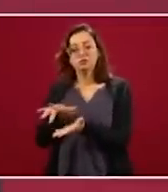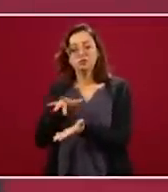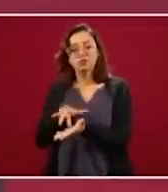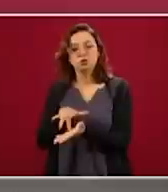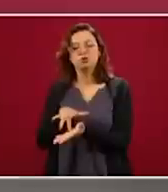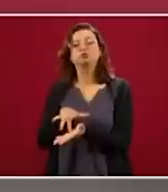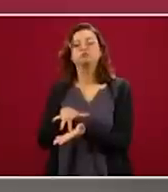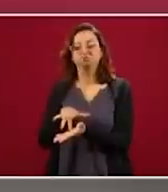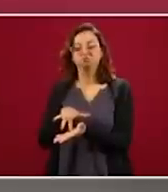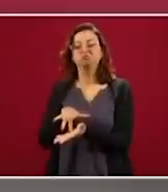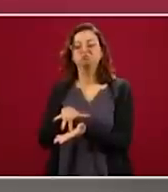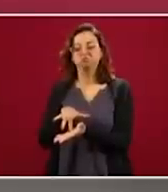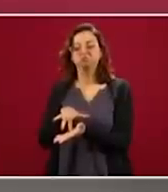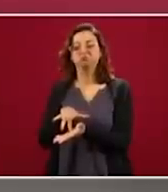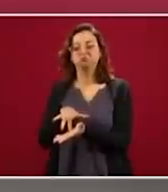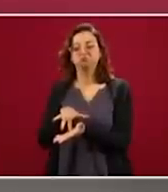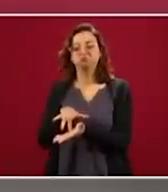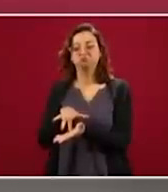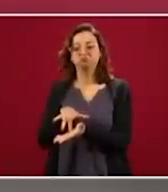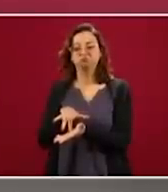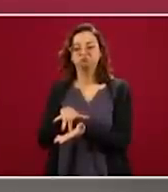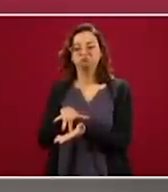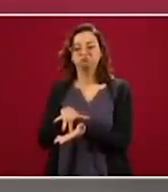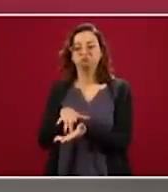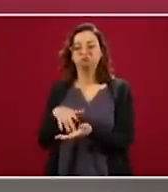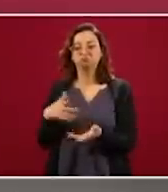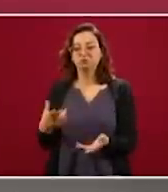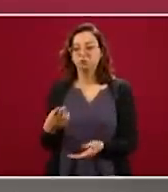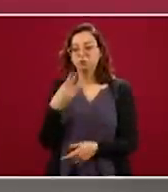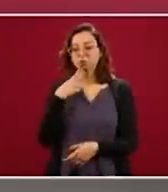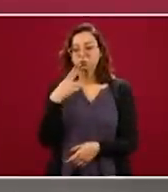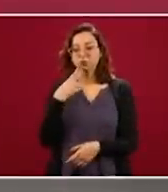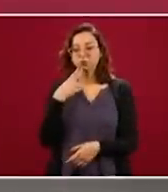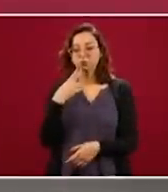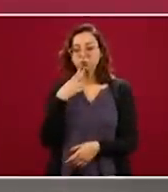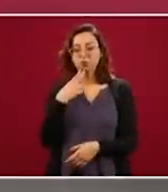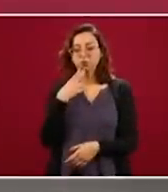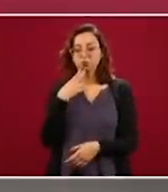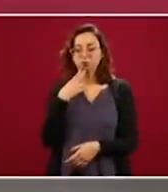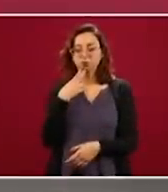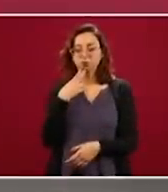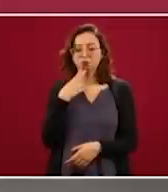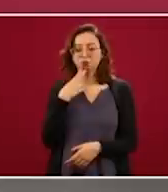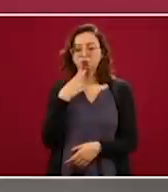que sí les es de utilidad, porque